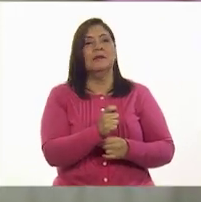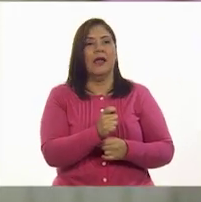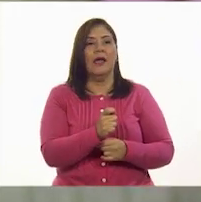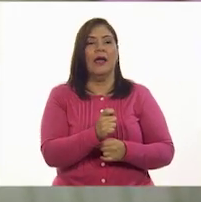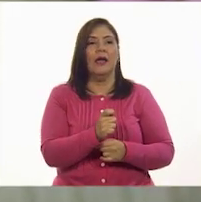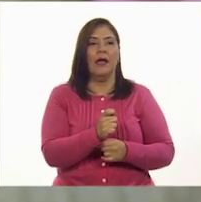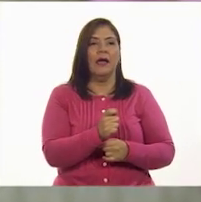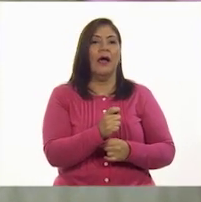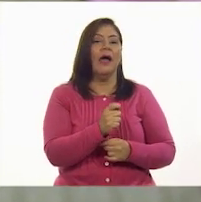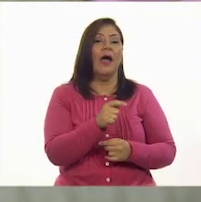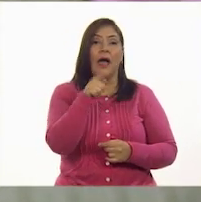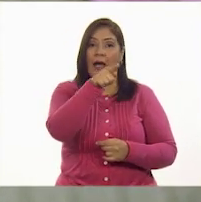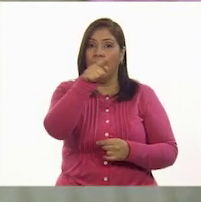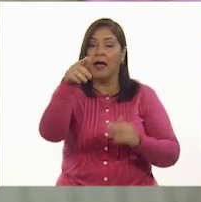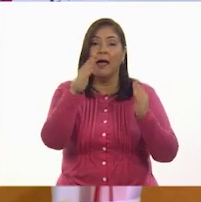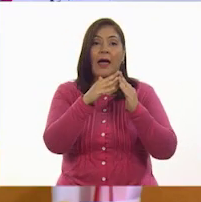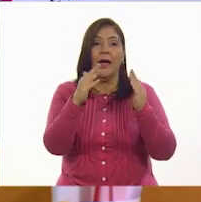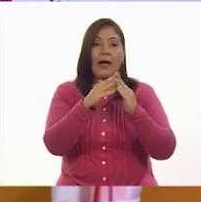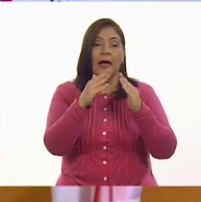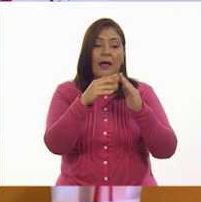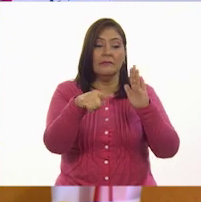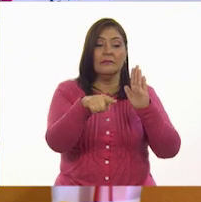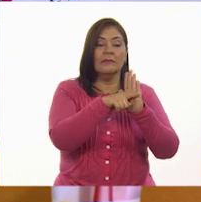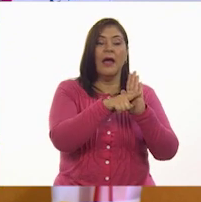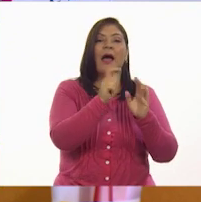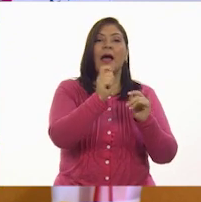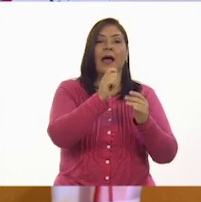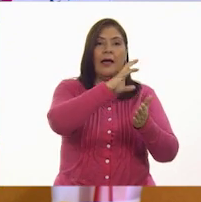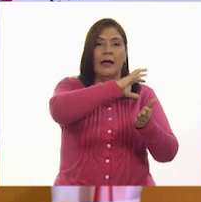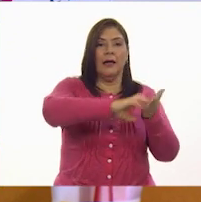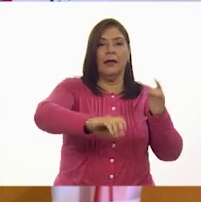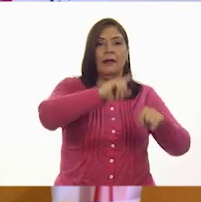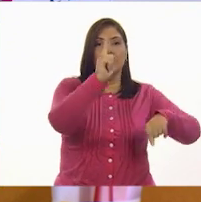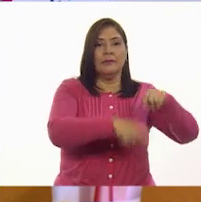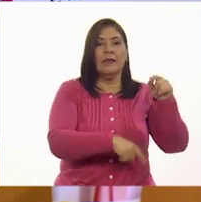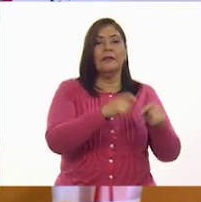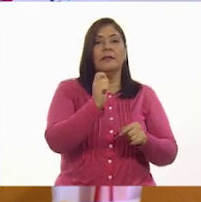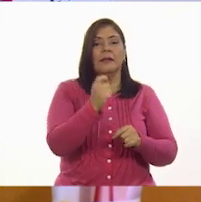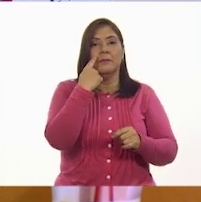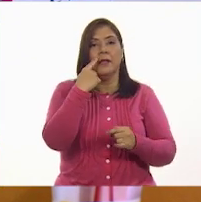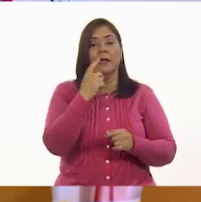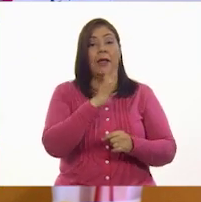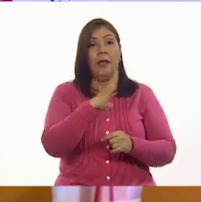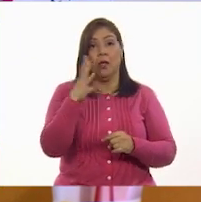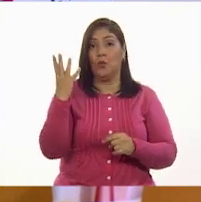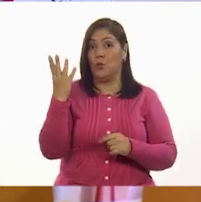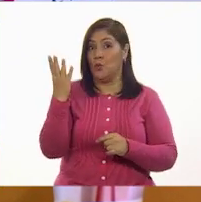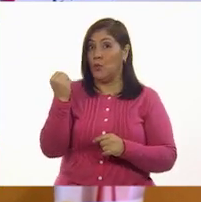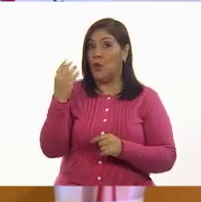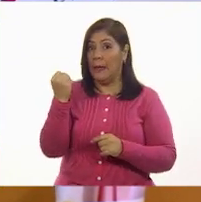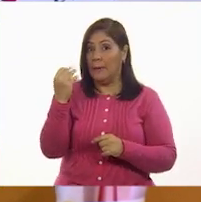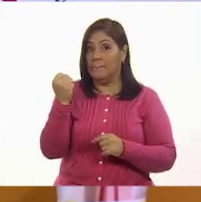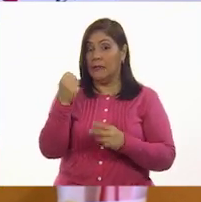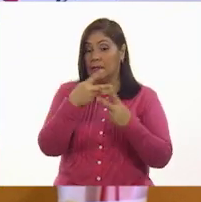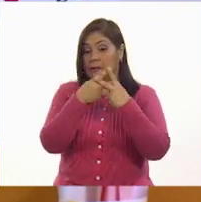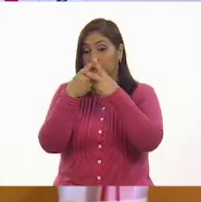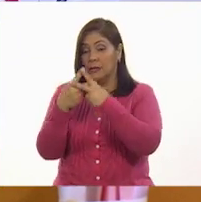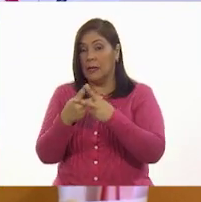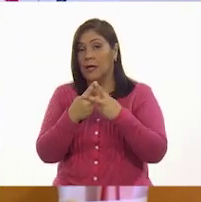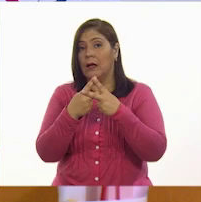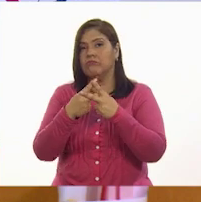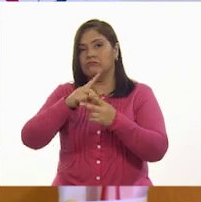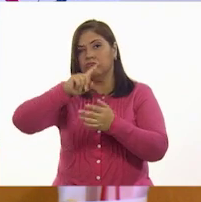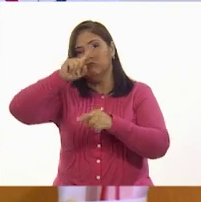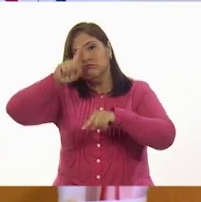En casa, niños y niñas, ustedes hagan esta cuenta. Si tengo 9 estrellas y tengo que quitarle